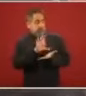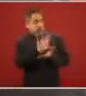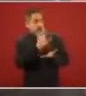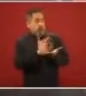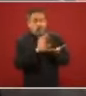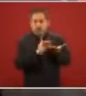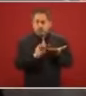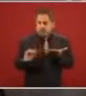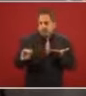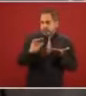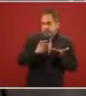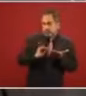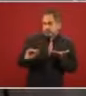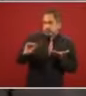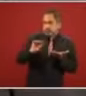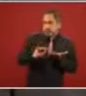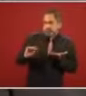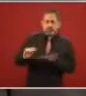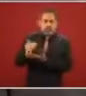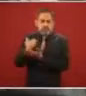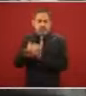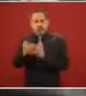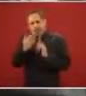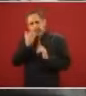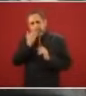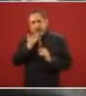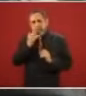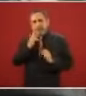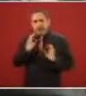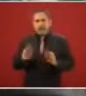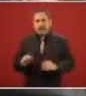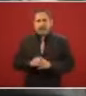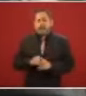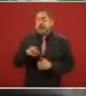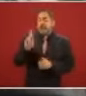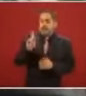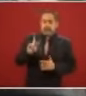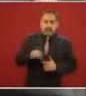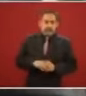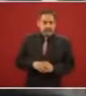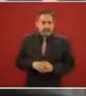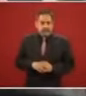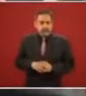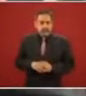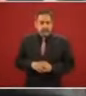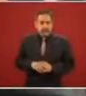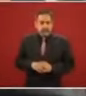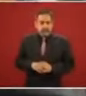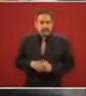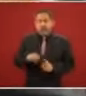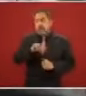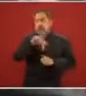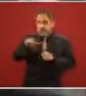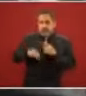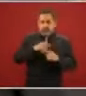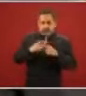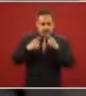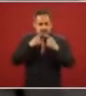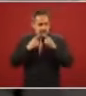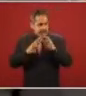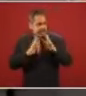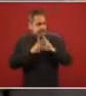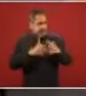intereses, que era también bastante. Pero luego en una reunión con empresarios